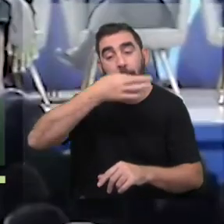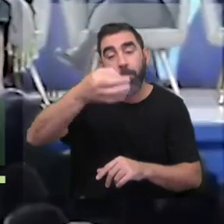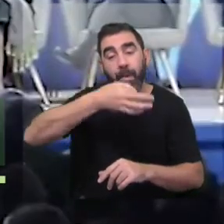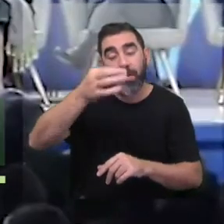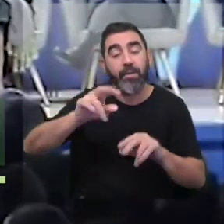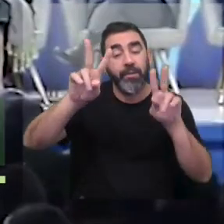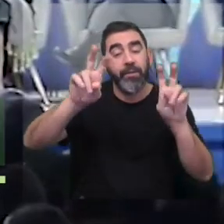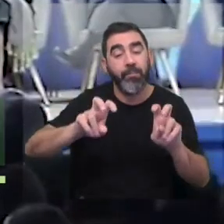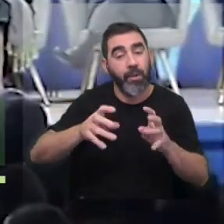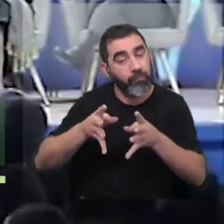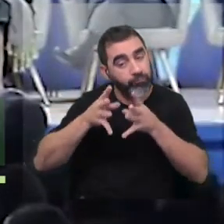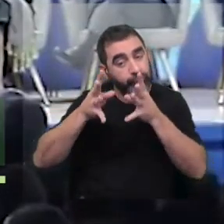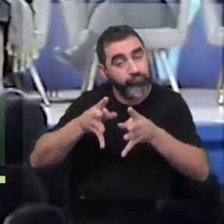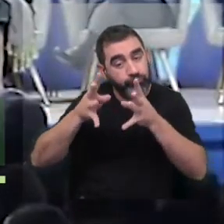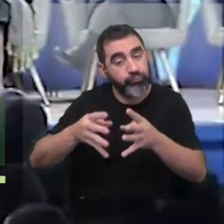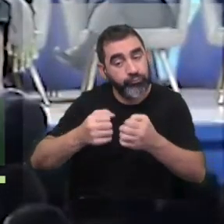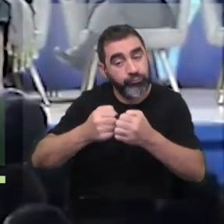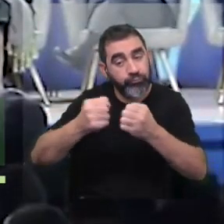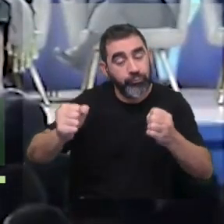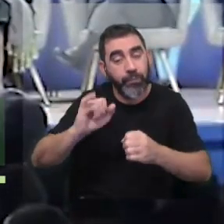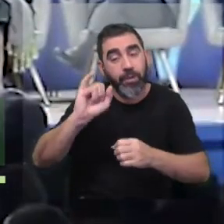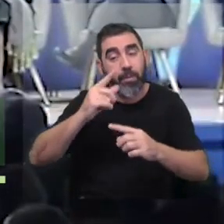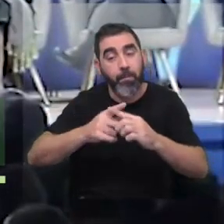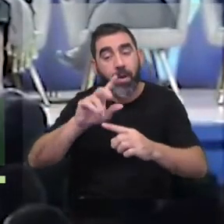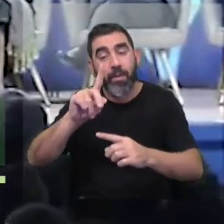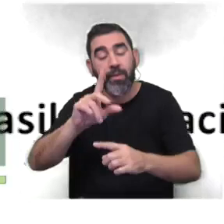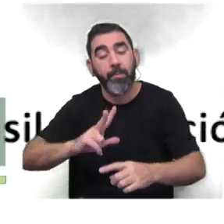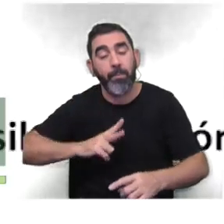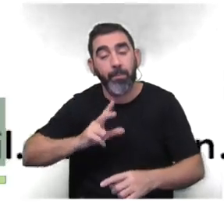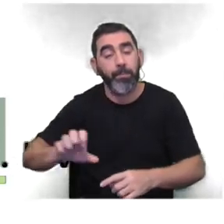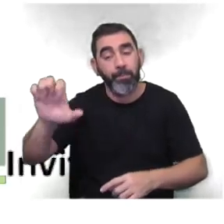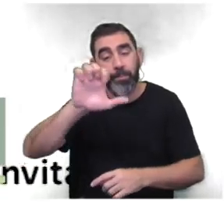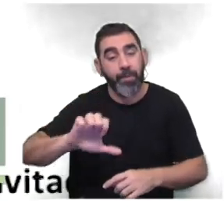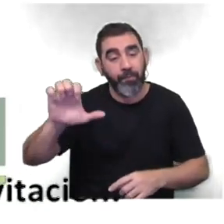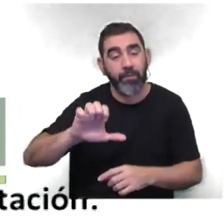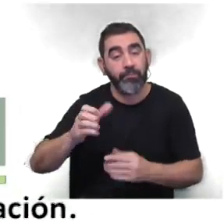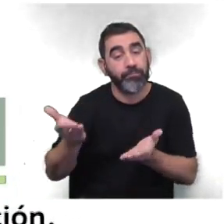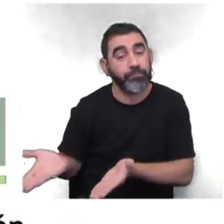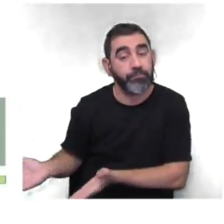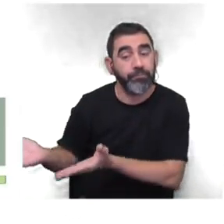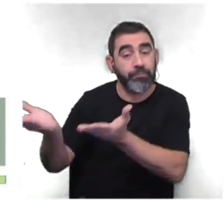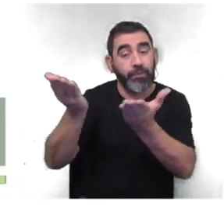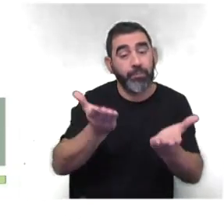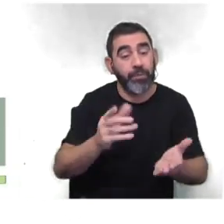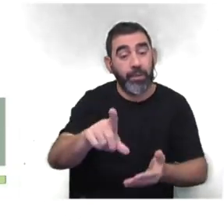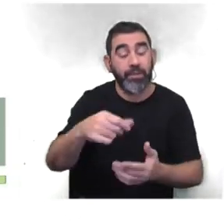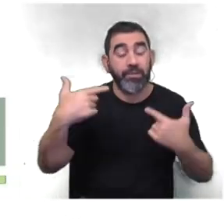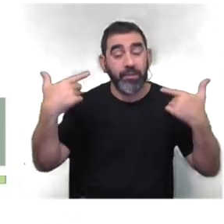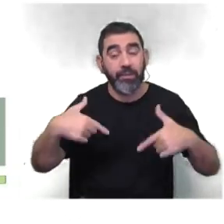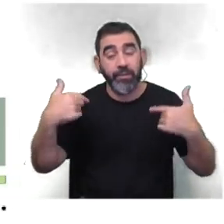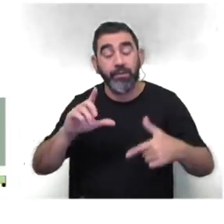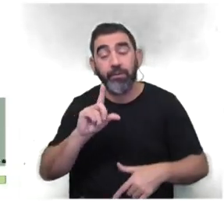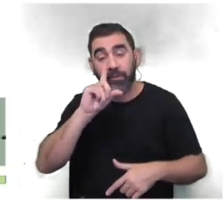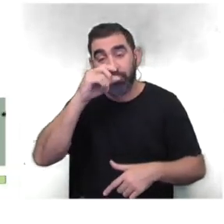titulado los retos de ampliar las actividades de i + d en las empresas privadas en la invitación que le realizaron a la ex intendenta de